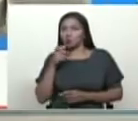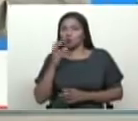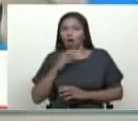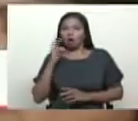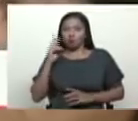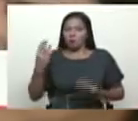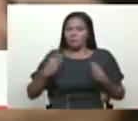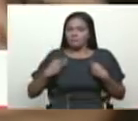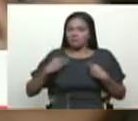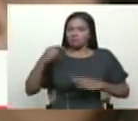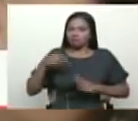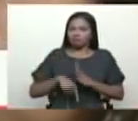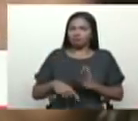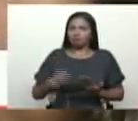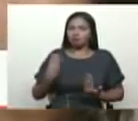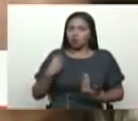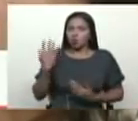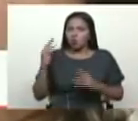lo viví.